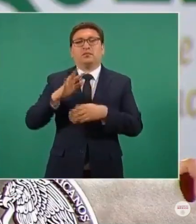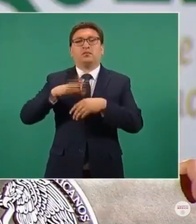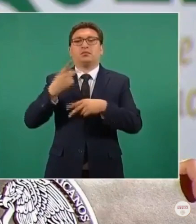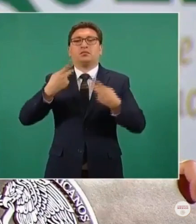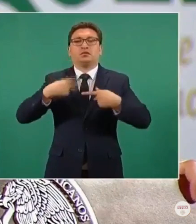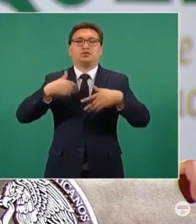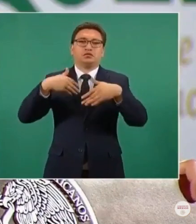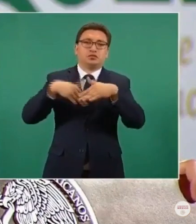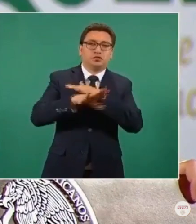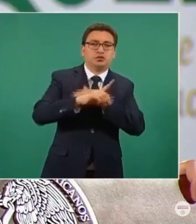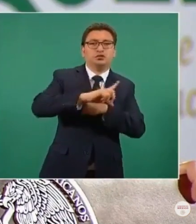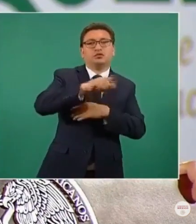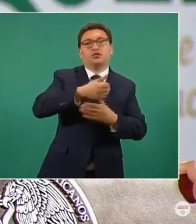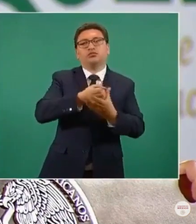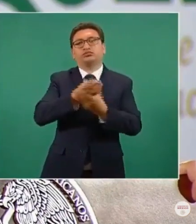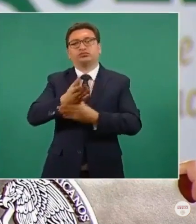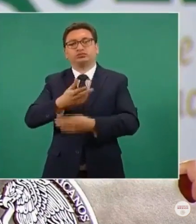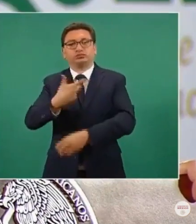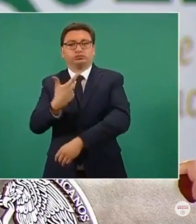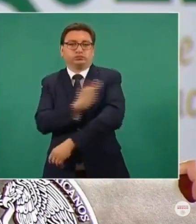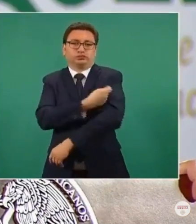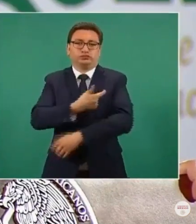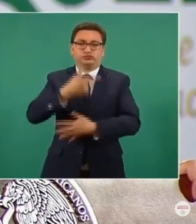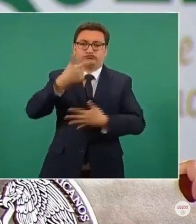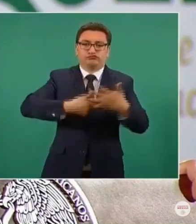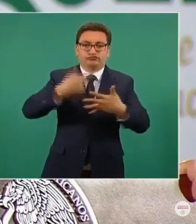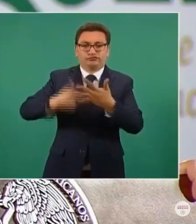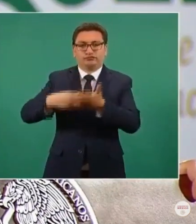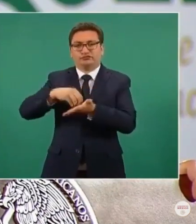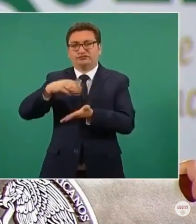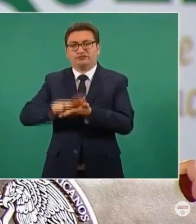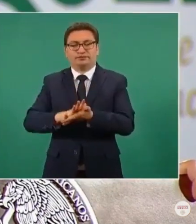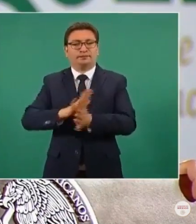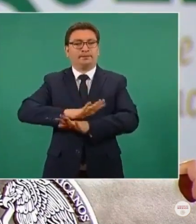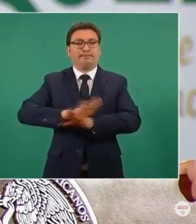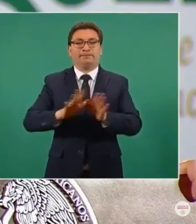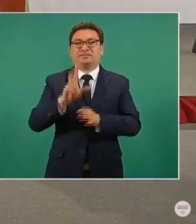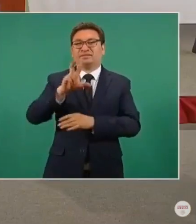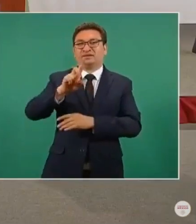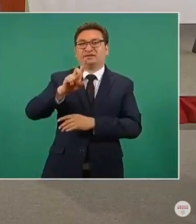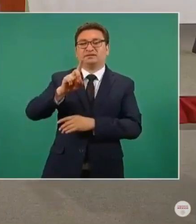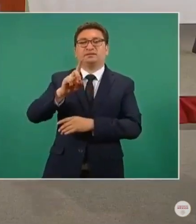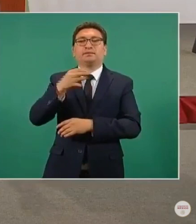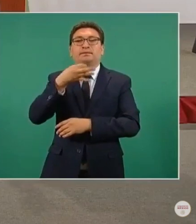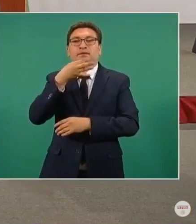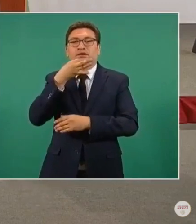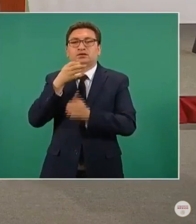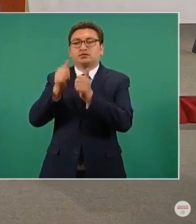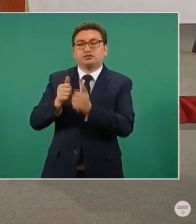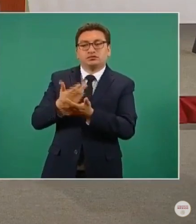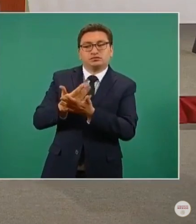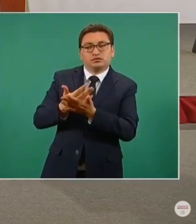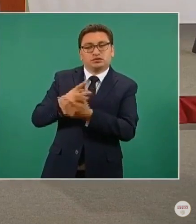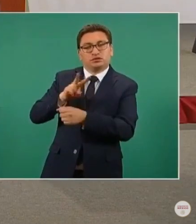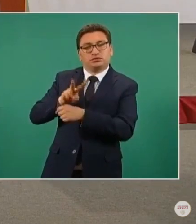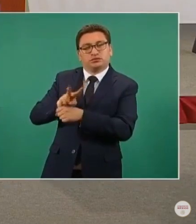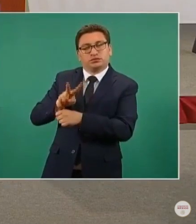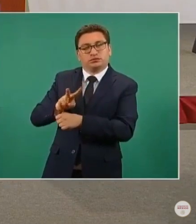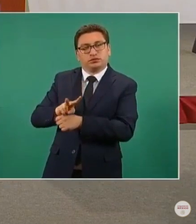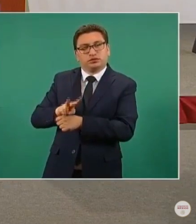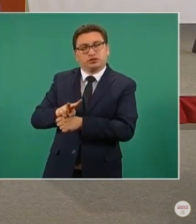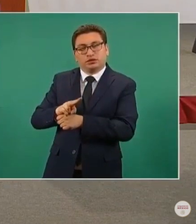y salen ya vacunadas, registradas, y obviamente los 30 minutos de vigilancia para asegurar que no se